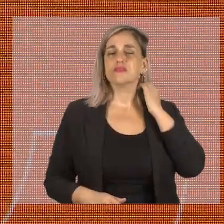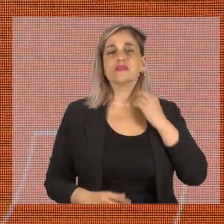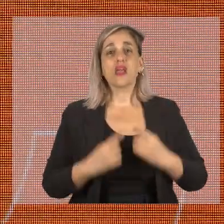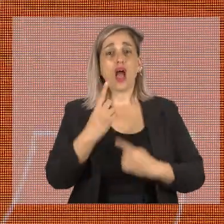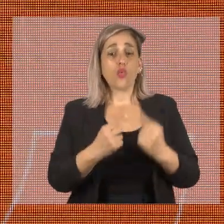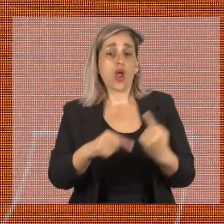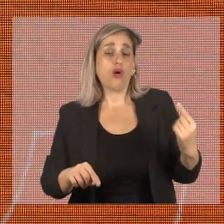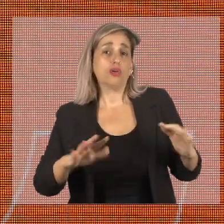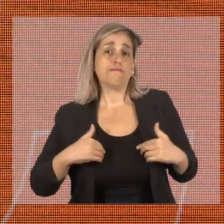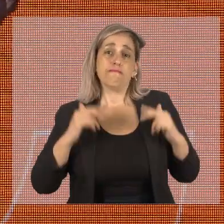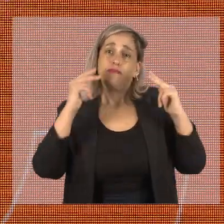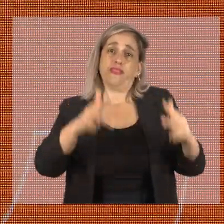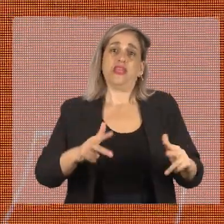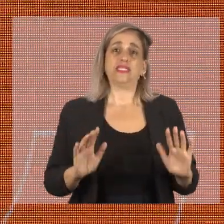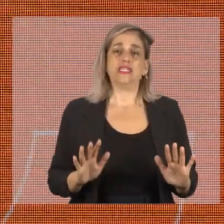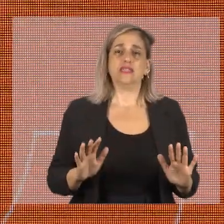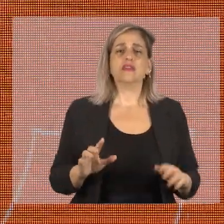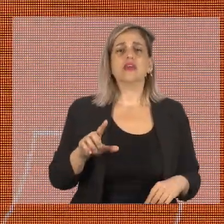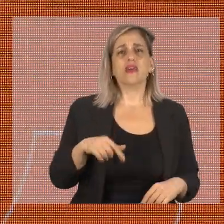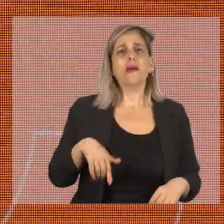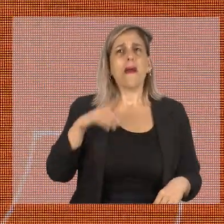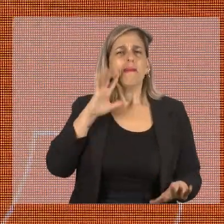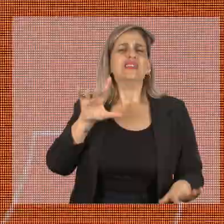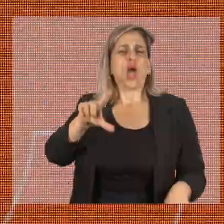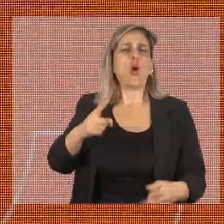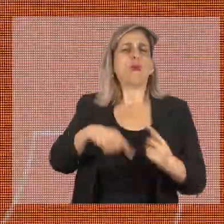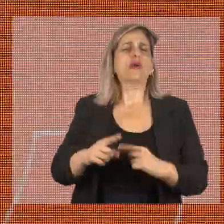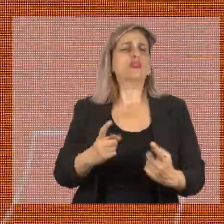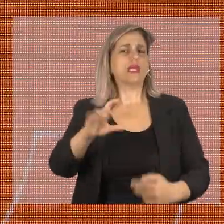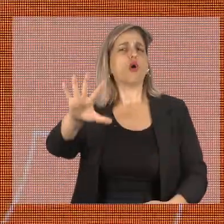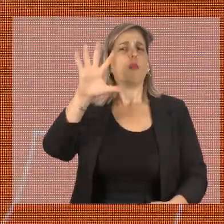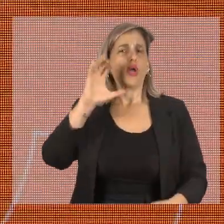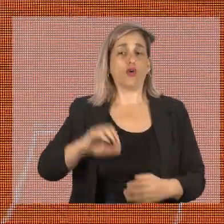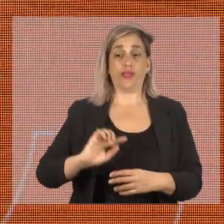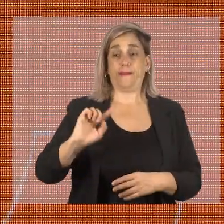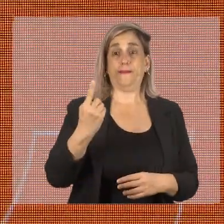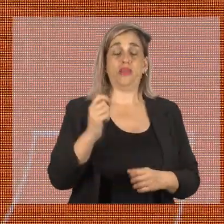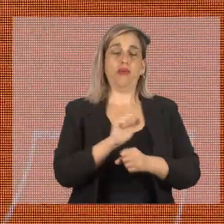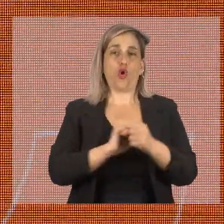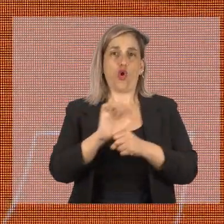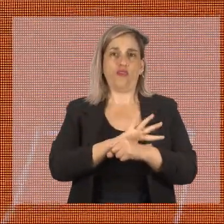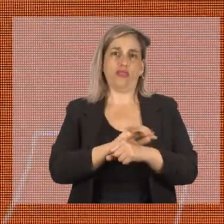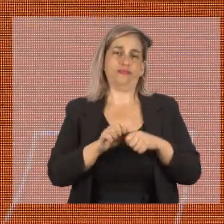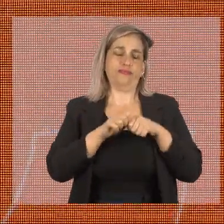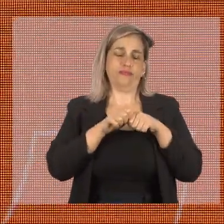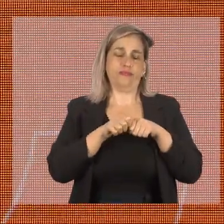Y hablemos de algunos hitos que no por obvios se pueden olvidar. El primero, la